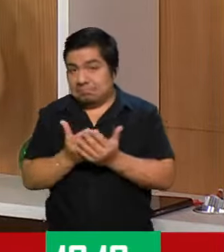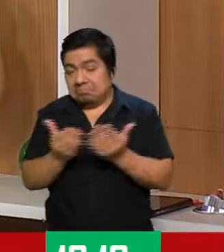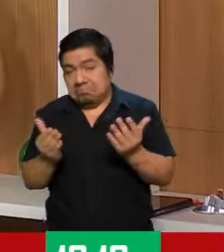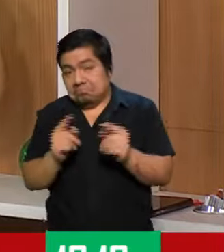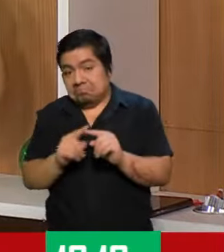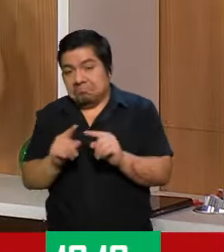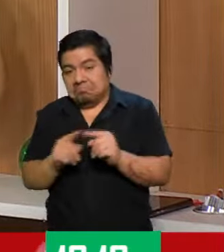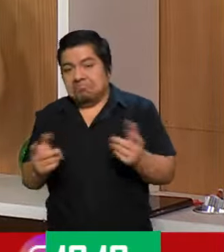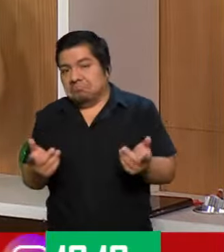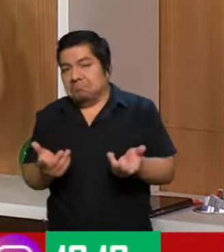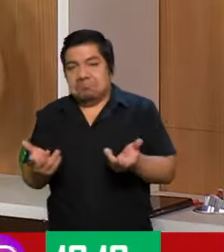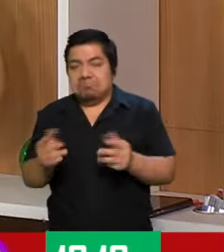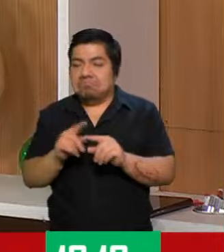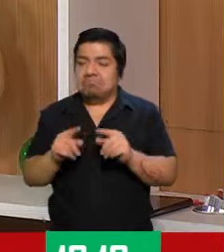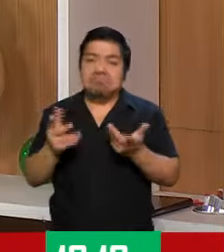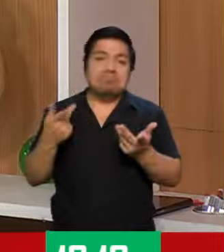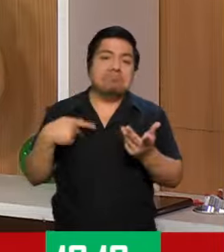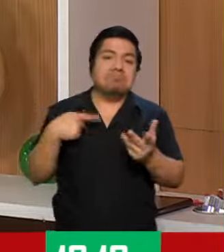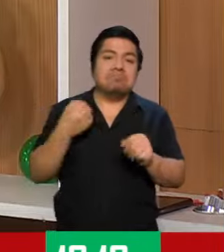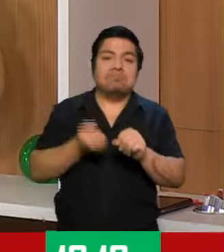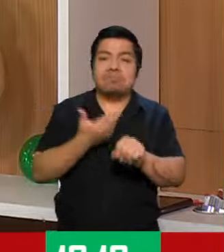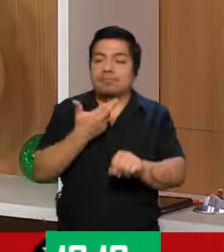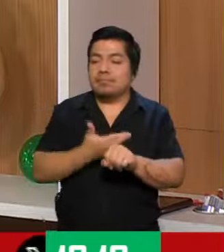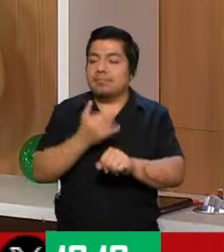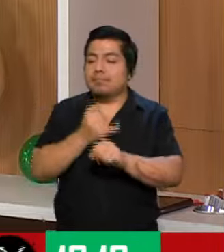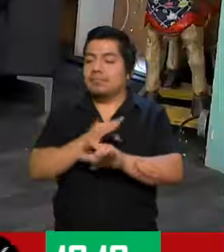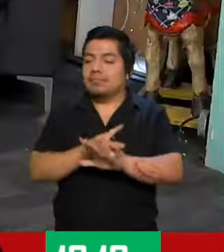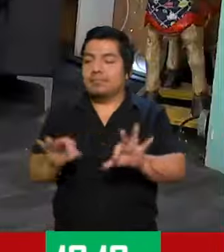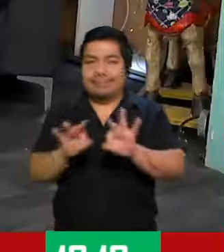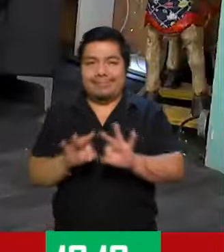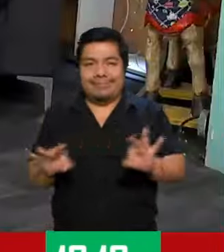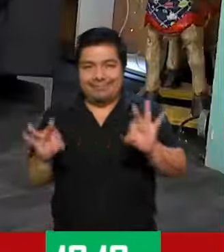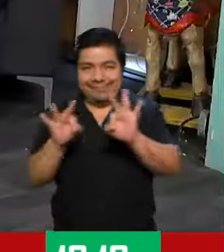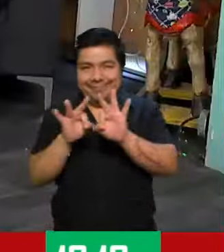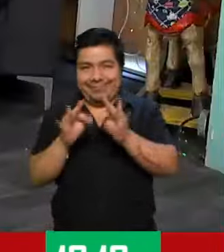personajes de la Secretaría que dan información muy importante. Muchas gracias. Maestro Pablo. Gracias.